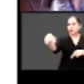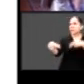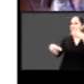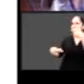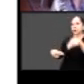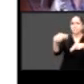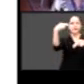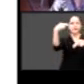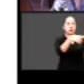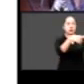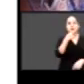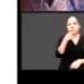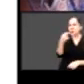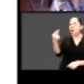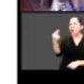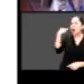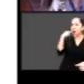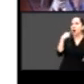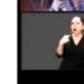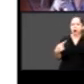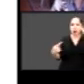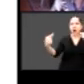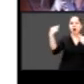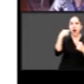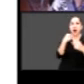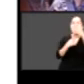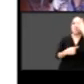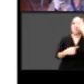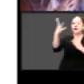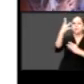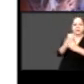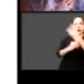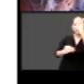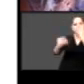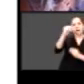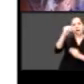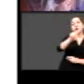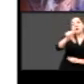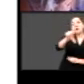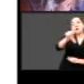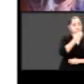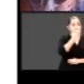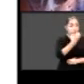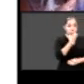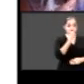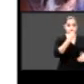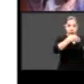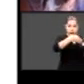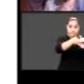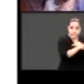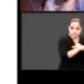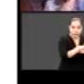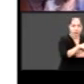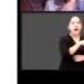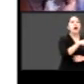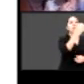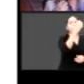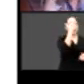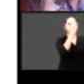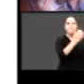vocabulario y cuando llegan al preescolar a la primaria tienen mucha mejor capacidad de seguir desarrollando